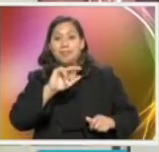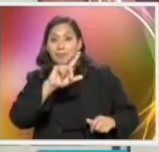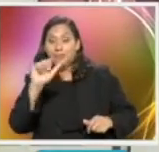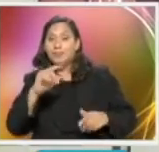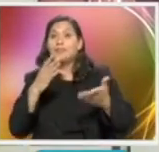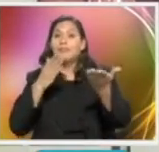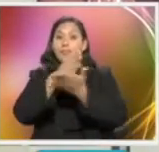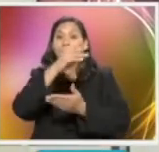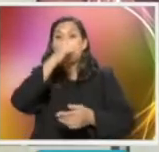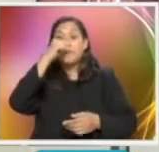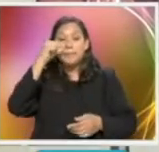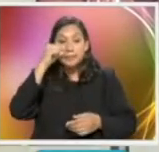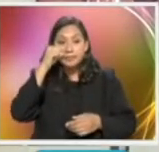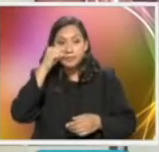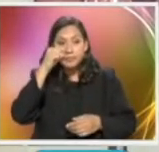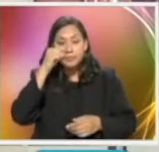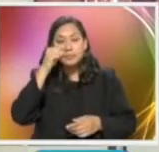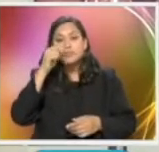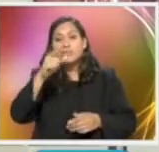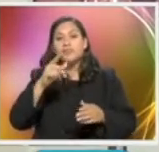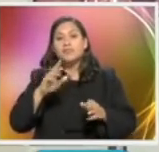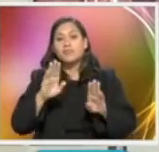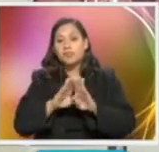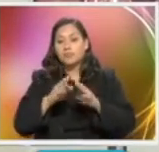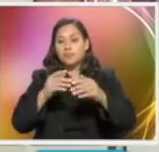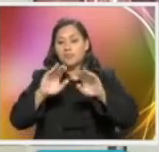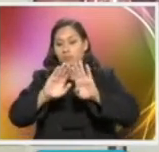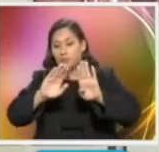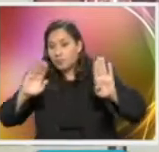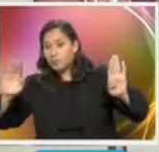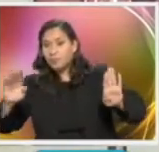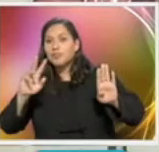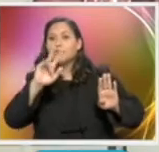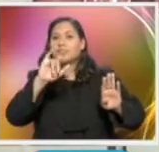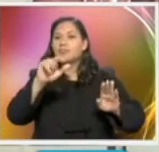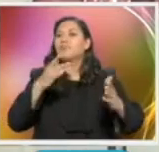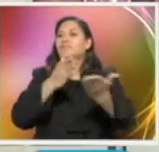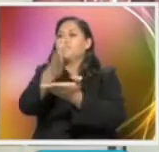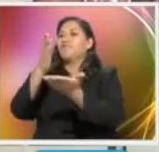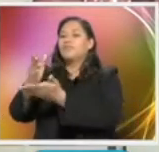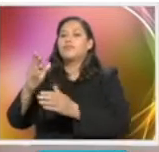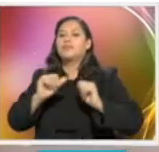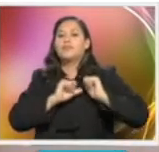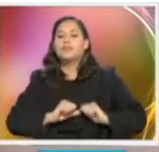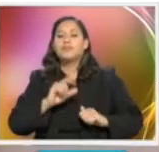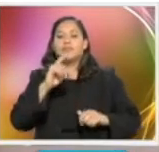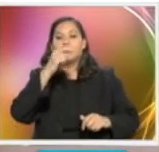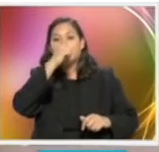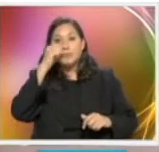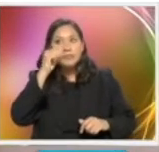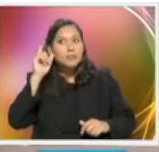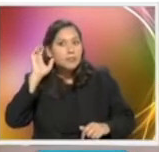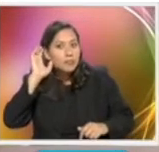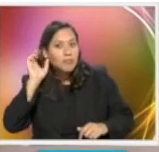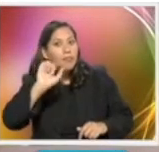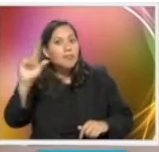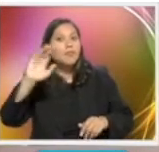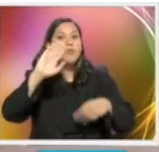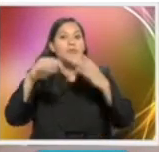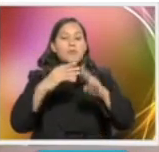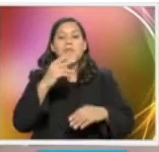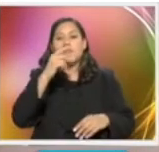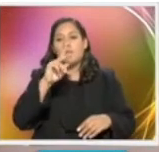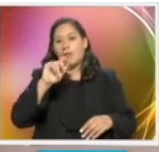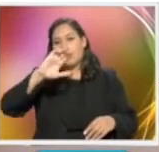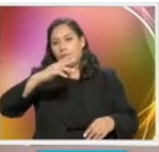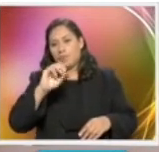a Ciudad Juárez se abre todo el vagón y salen los villistas y toman Ciudad Juárez. Eso le dio fama mundial a Pancho Villa,